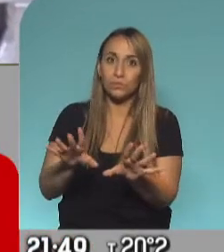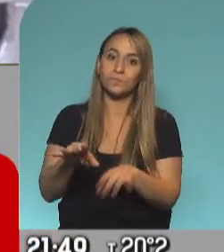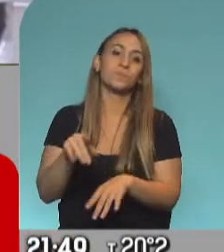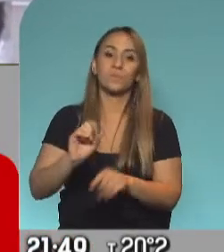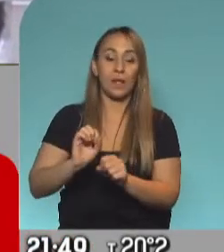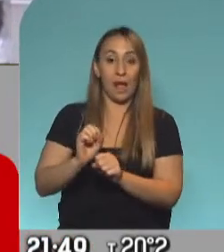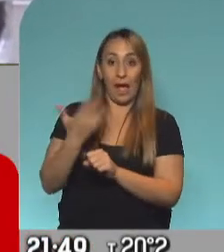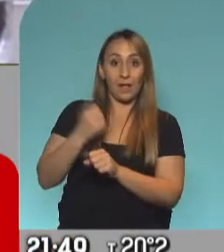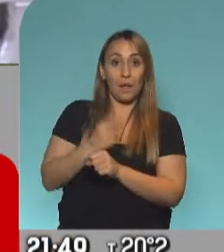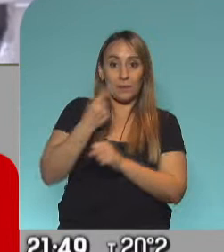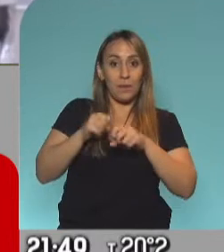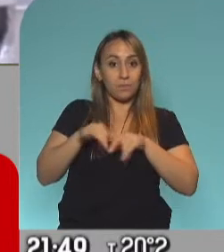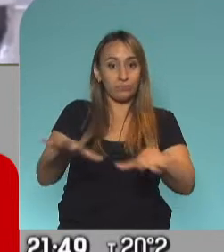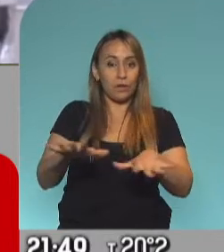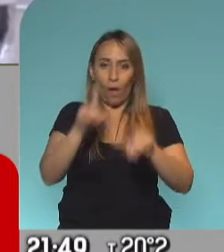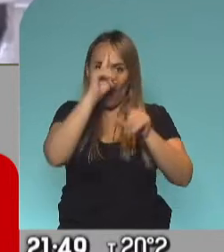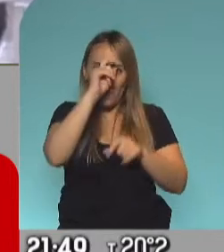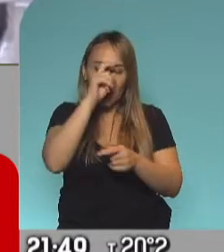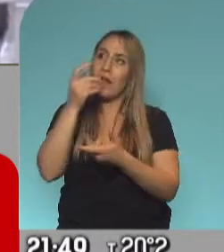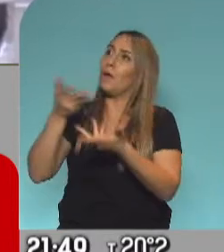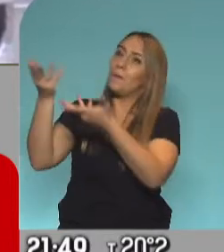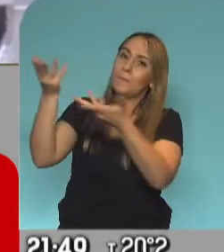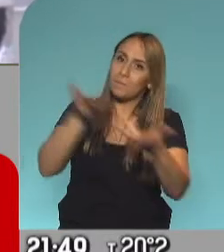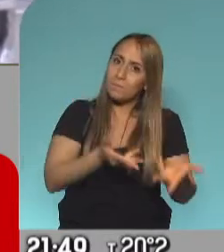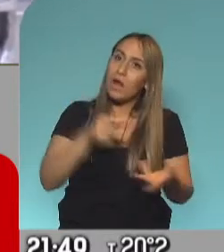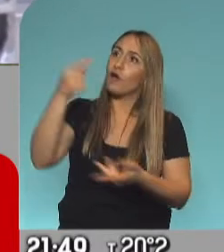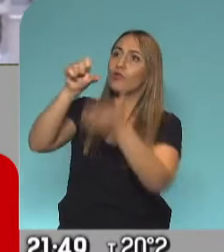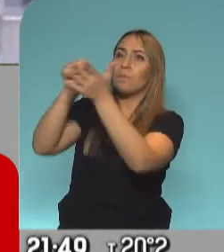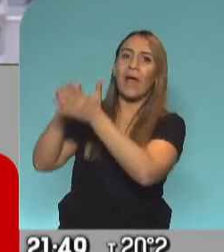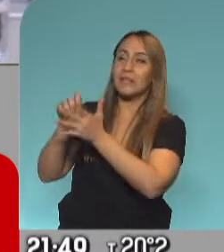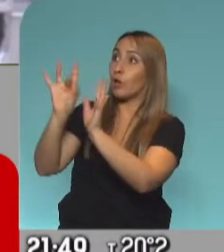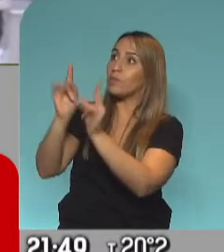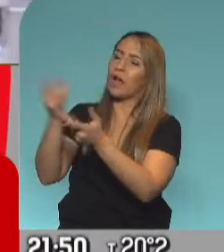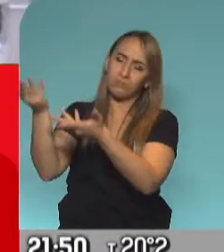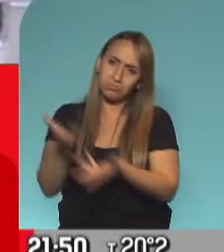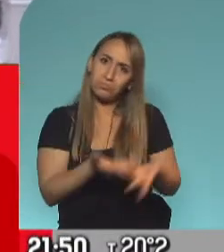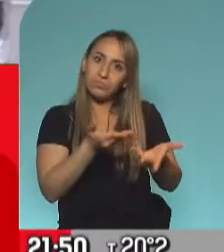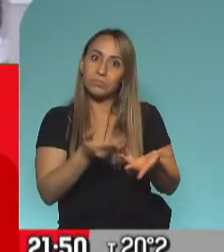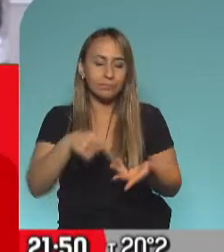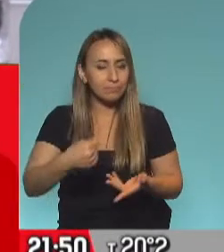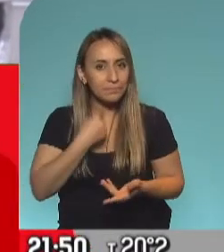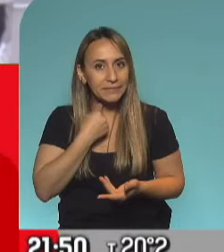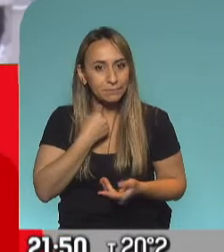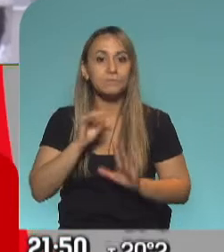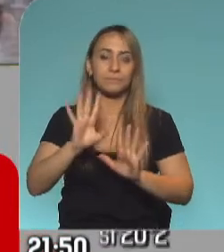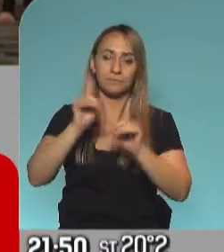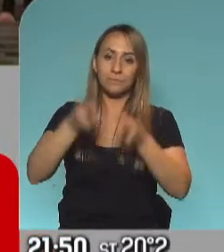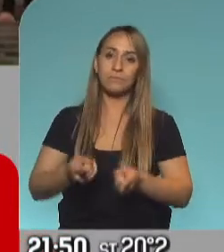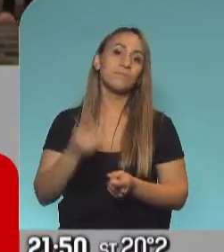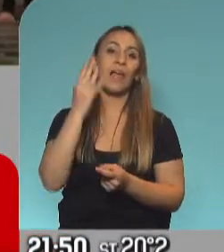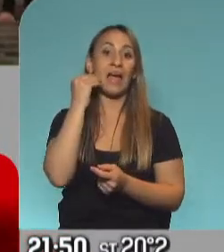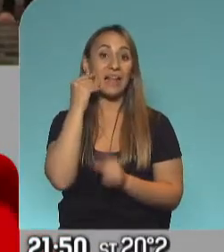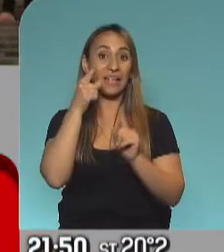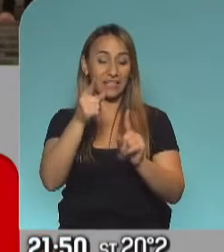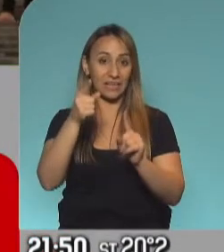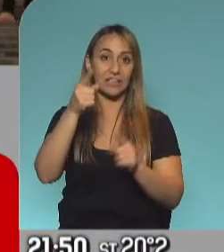ola prestó su sistema hospitalario para pacientes de países más complicados. Por otra parte, Reino Unido, en tanto, superó hoy